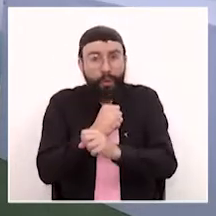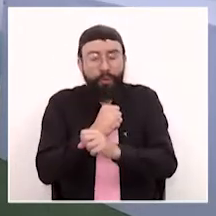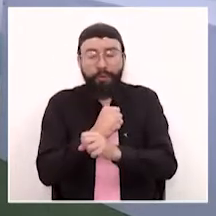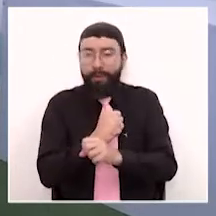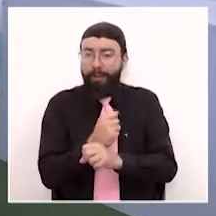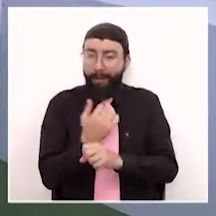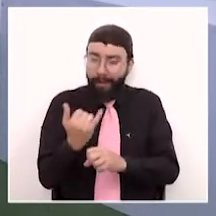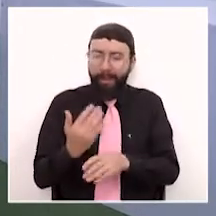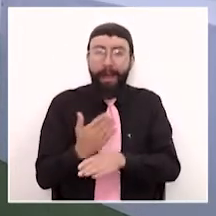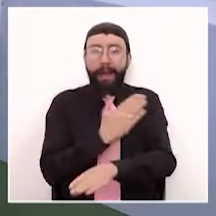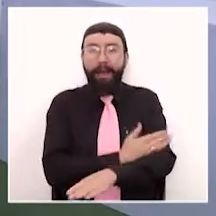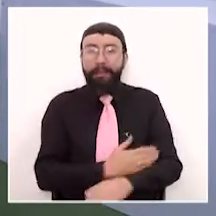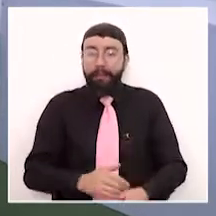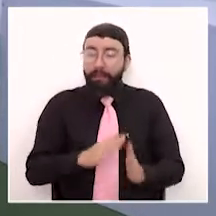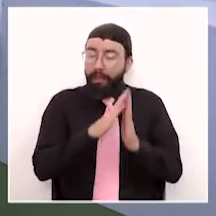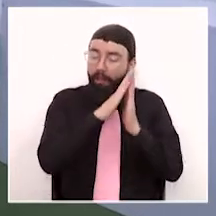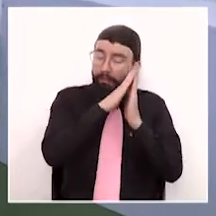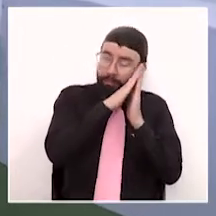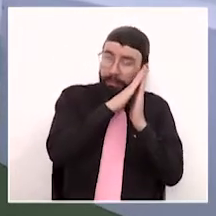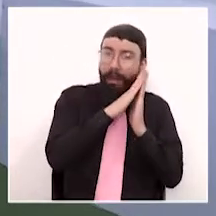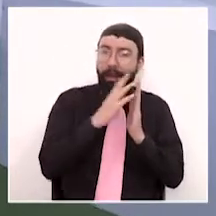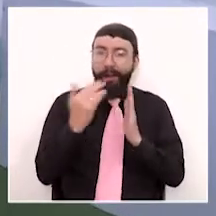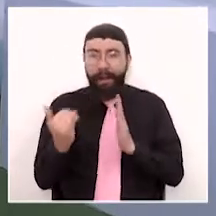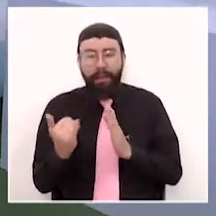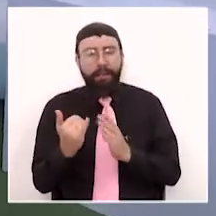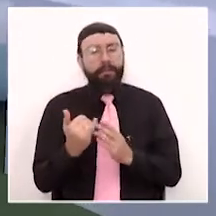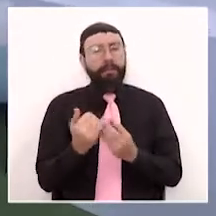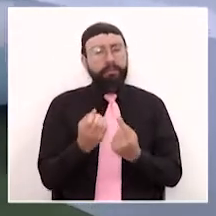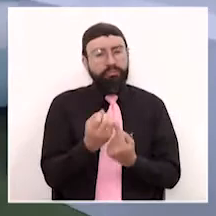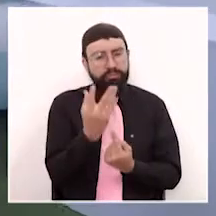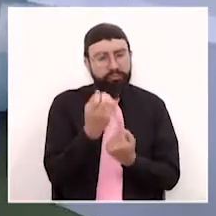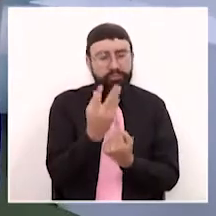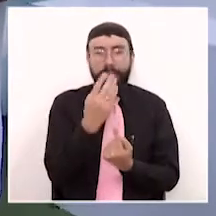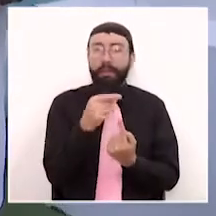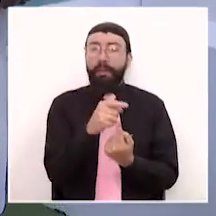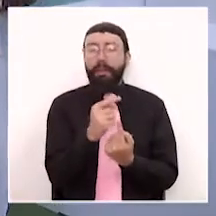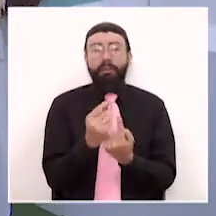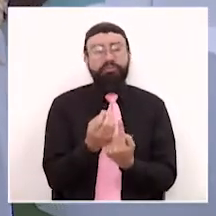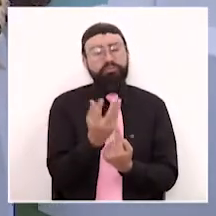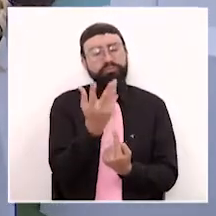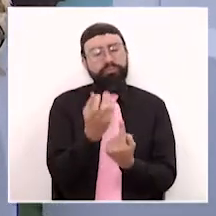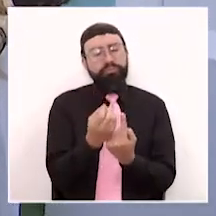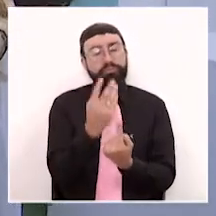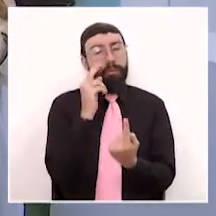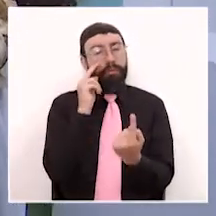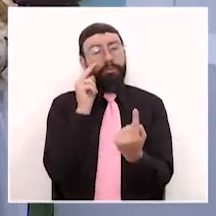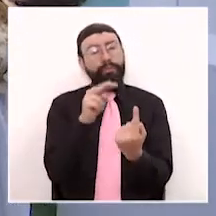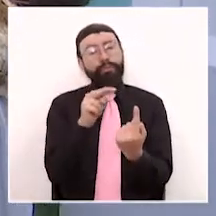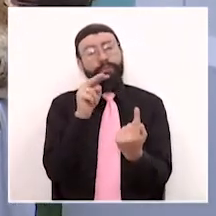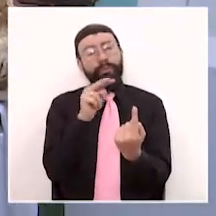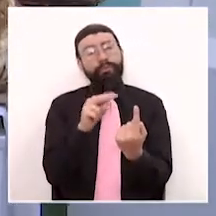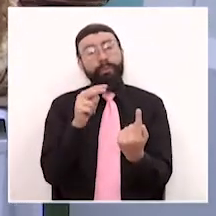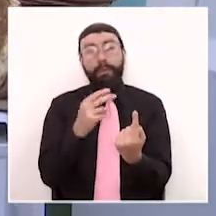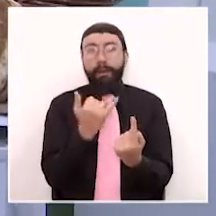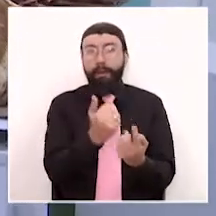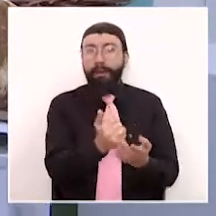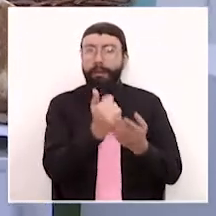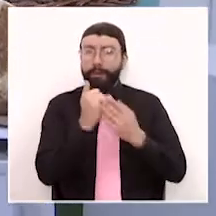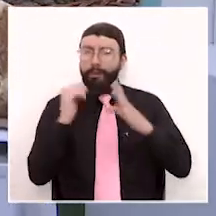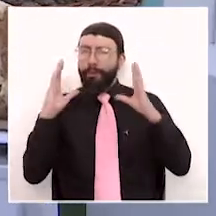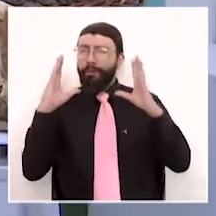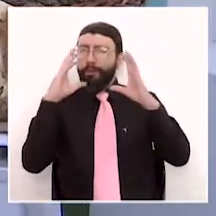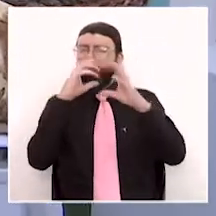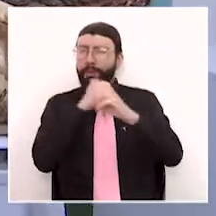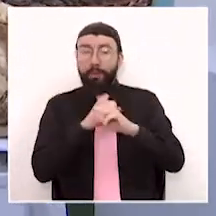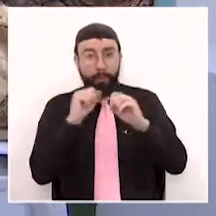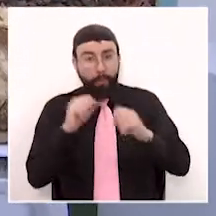hagan antes de dormir, un ejercicio con la vela, el tratak, un ejercicio ancestral que podemos utilizar en las noches para